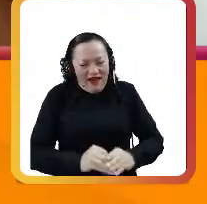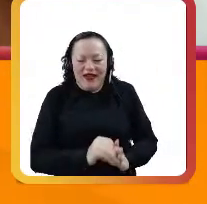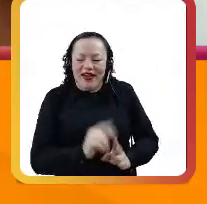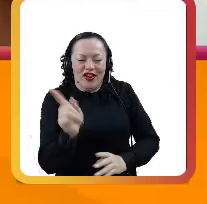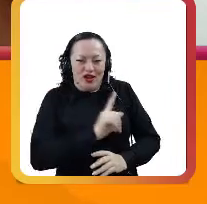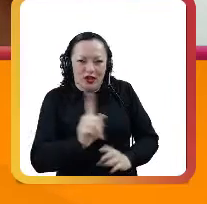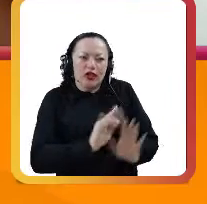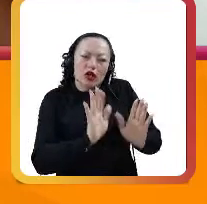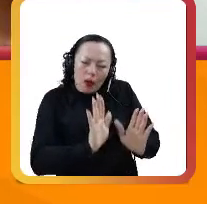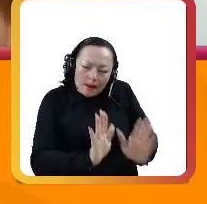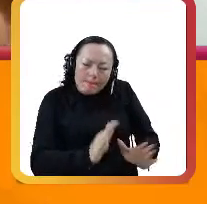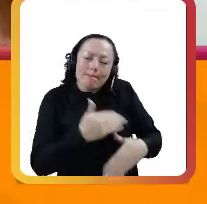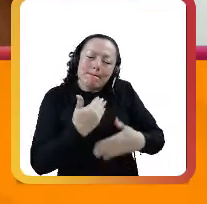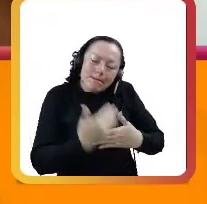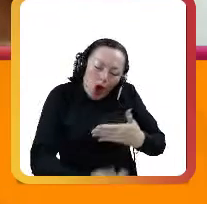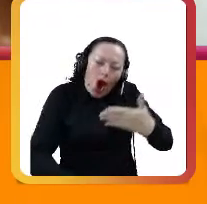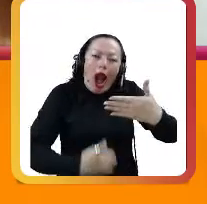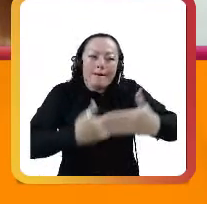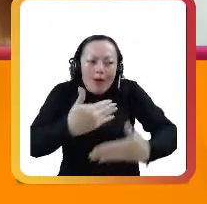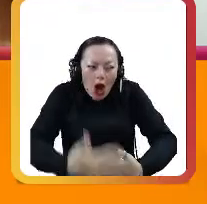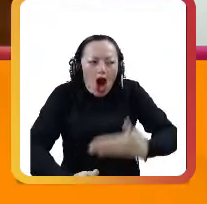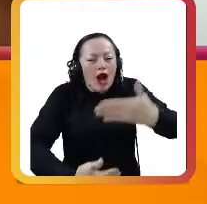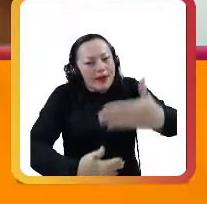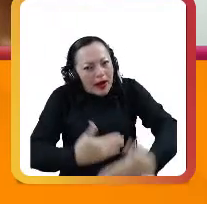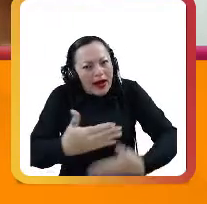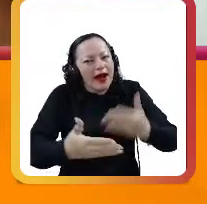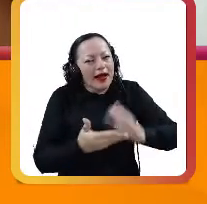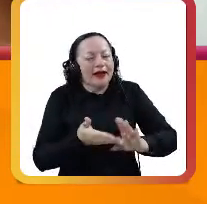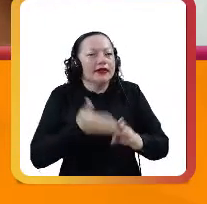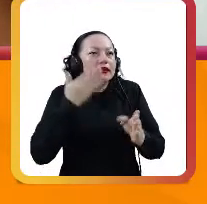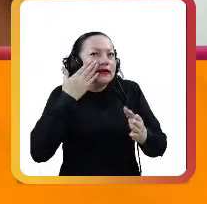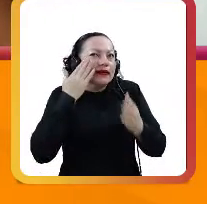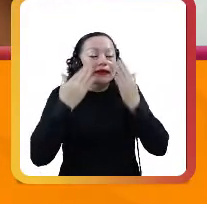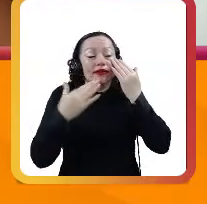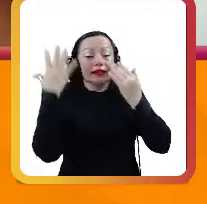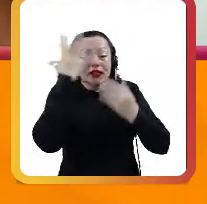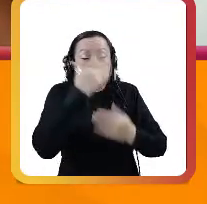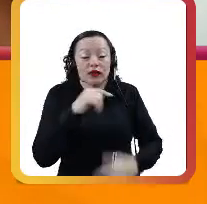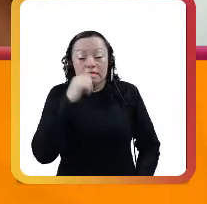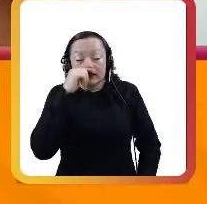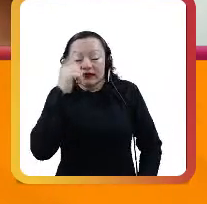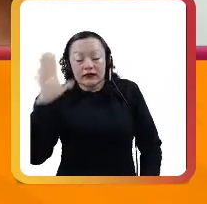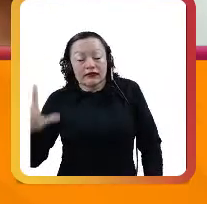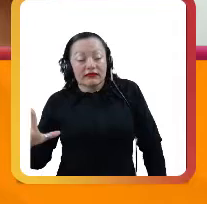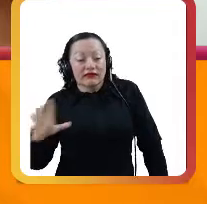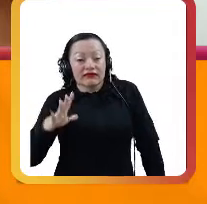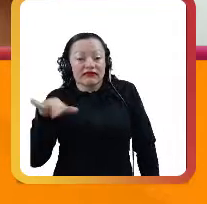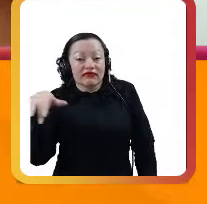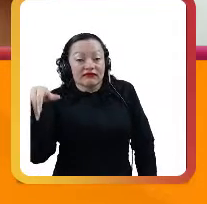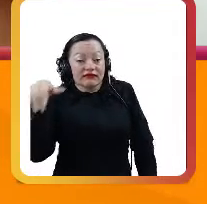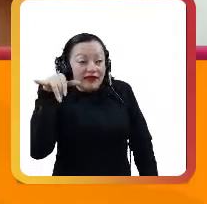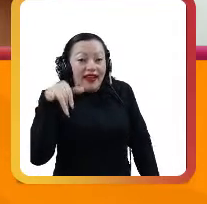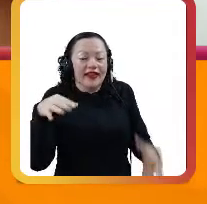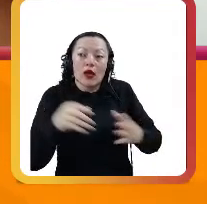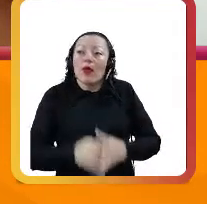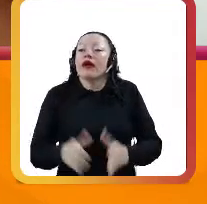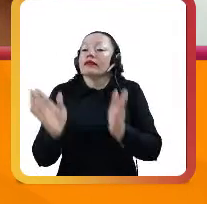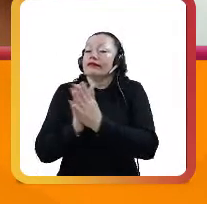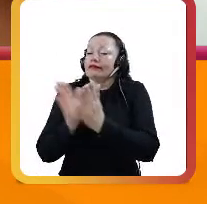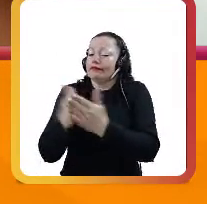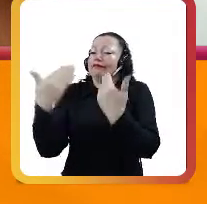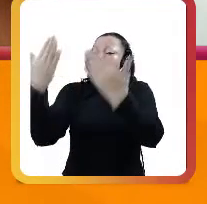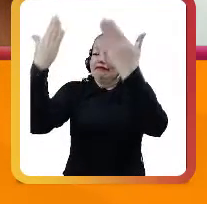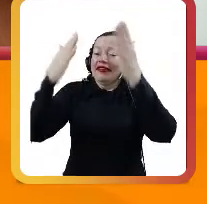no, para atenuarlas un poquito, para disminuirlas, para mantener un rostro bien hermoso. Qué bueno, qué bien, porque sé que muchas